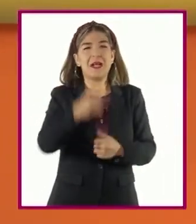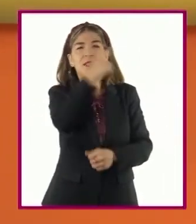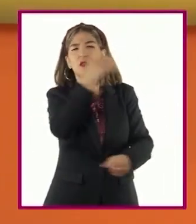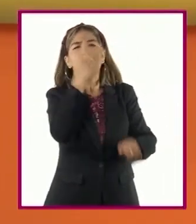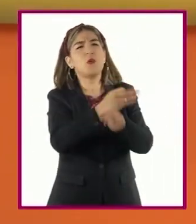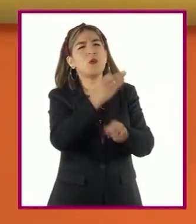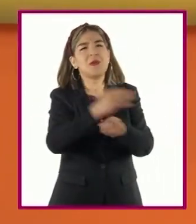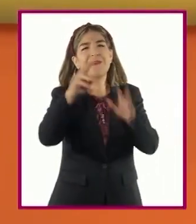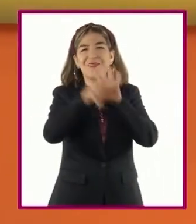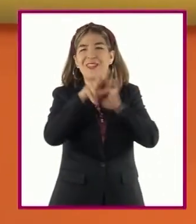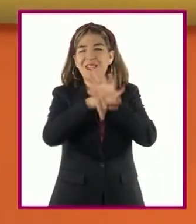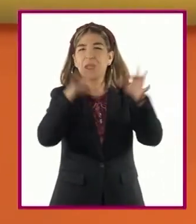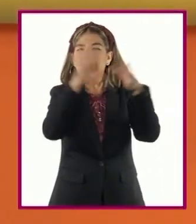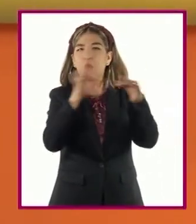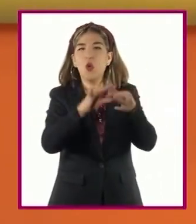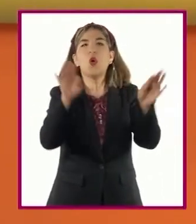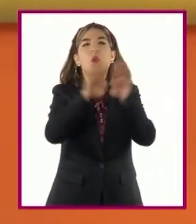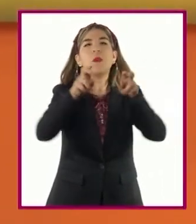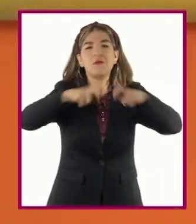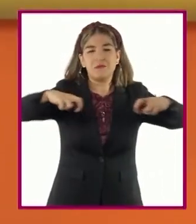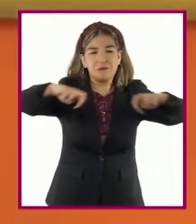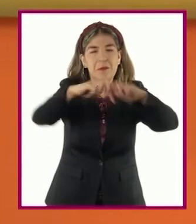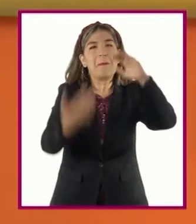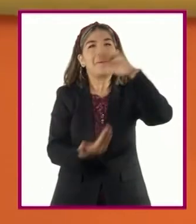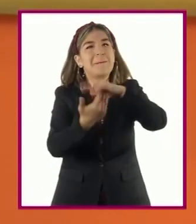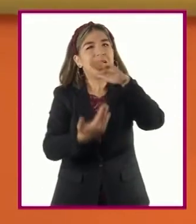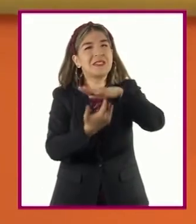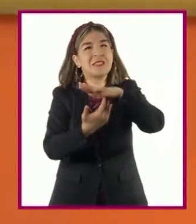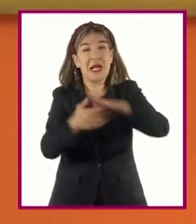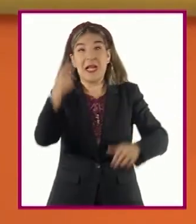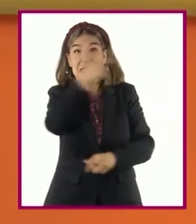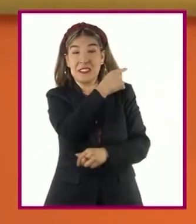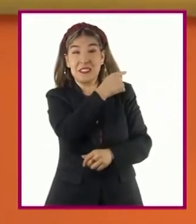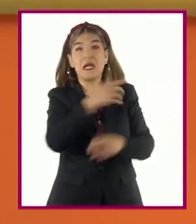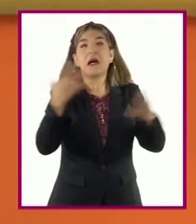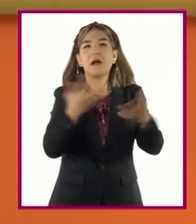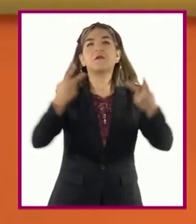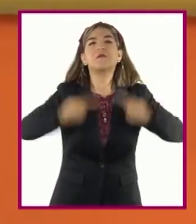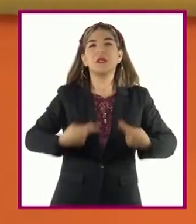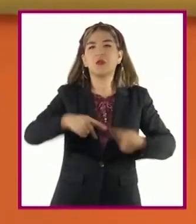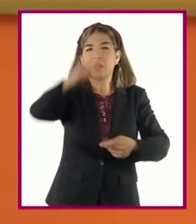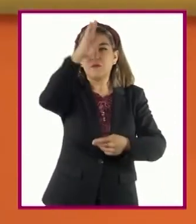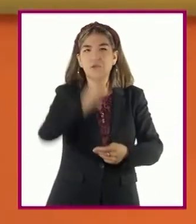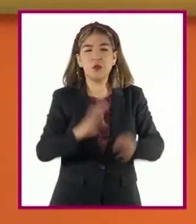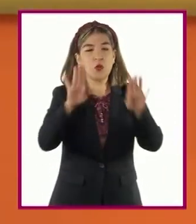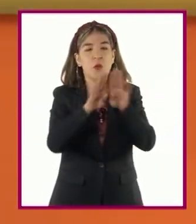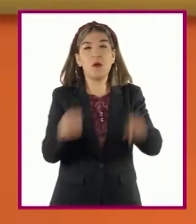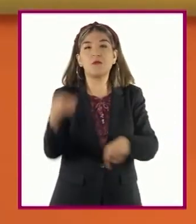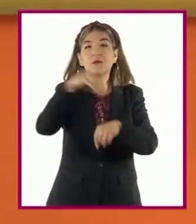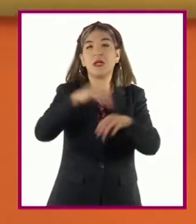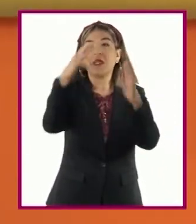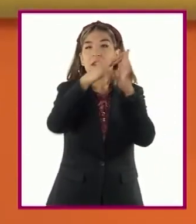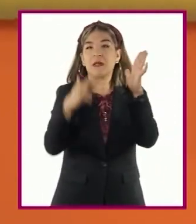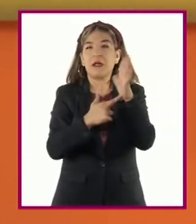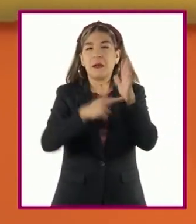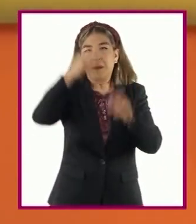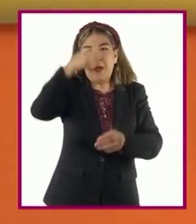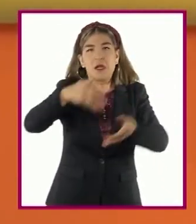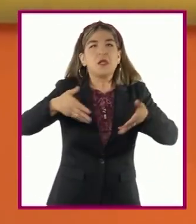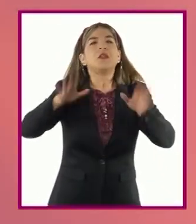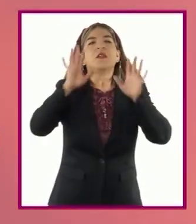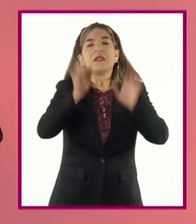que vimos que se observa parte del desarrollo de la mesa, es ahí donde el moderador aplica las reglas y conduce a